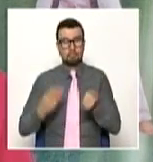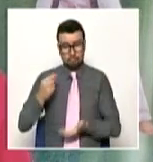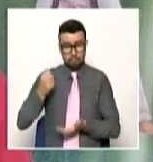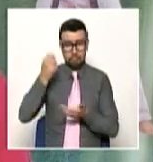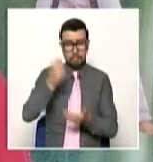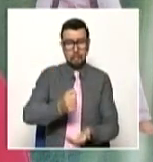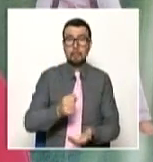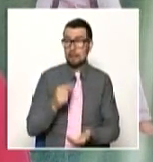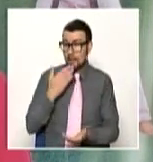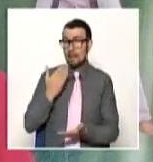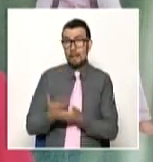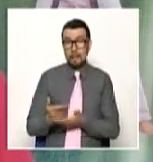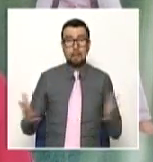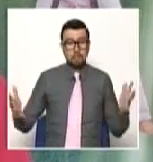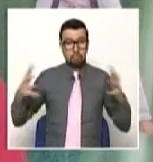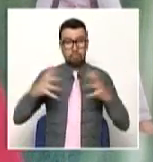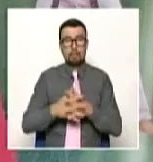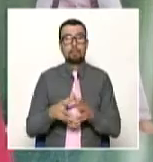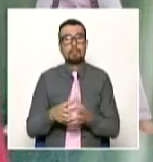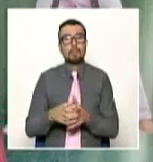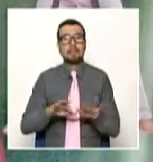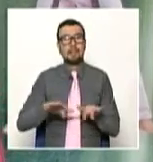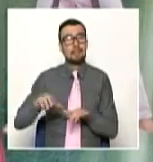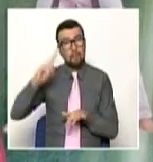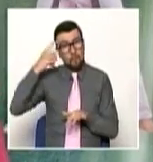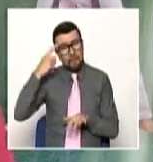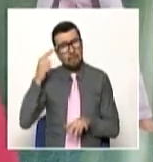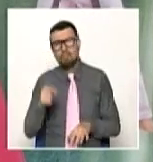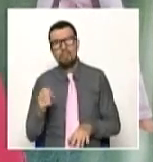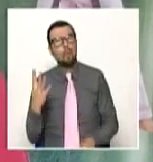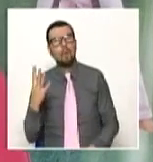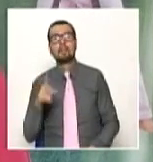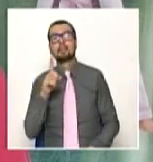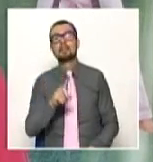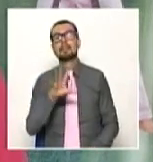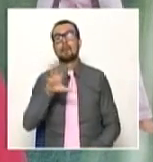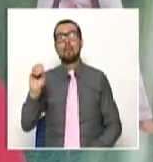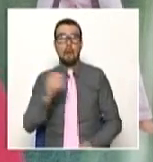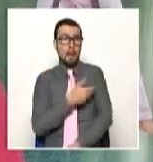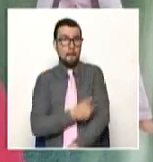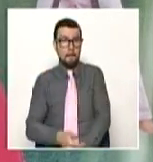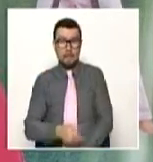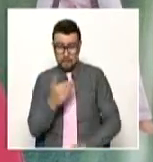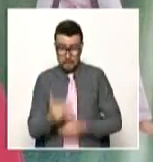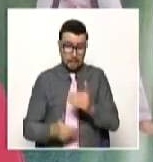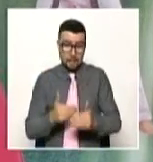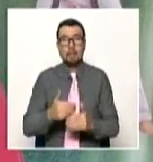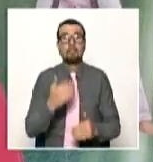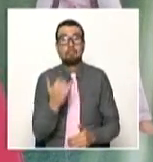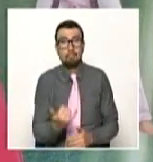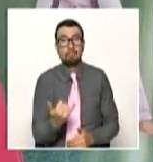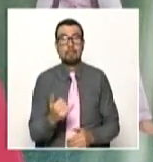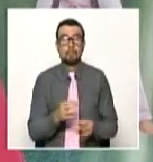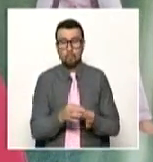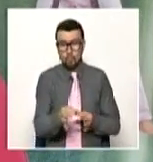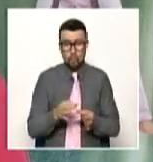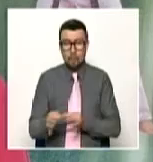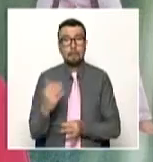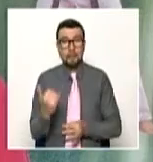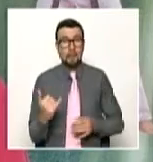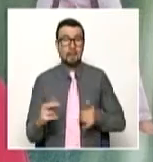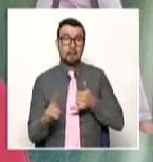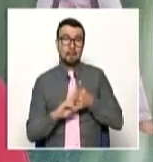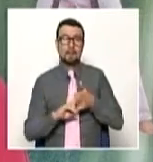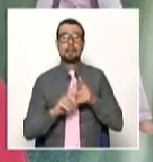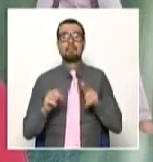también a la vinculación que hace la Secretaría de Gobierno. Estamos hablando de 150 millones para desarrollar el proceso en los municipios, a nivel regional y a